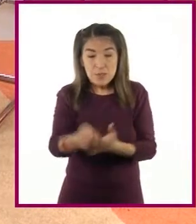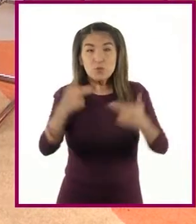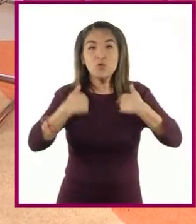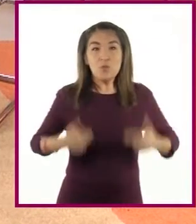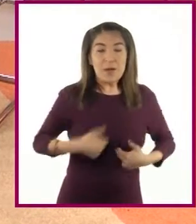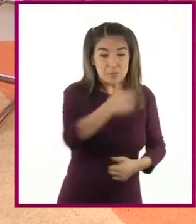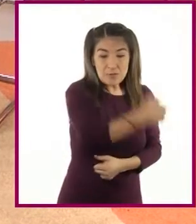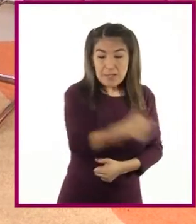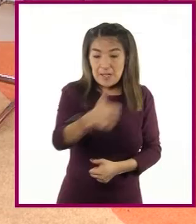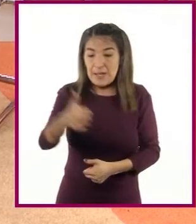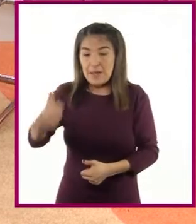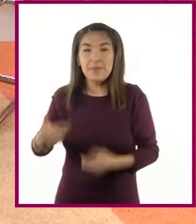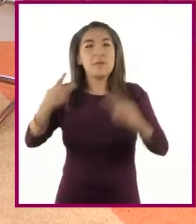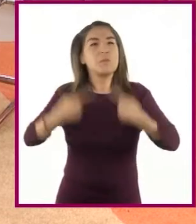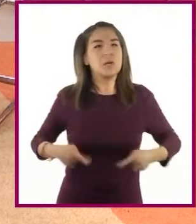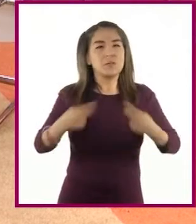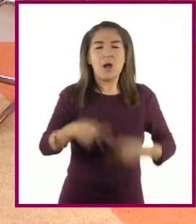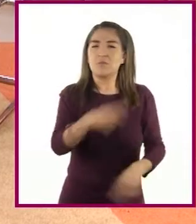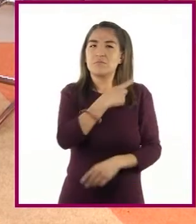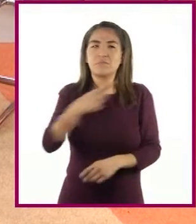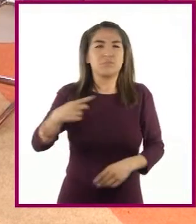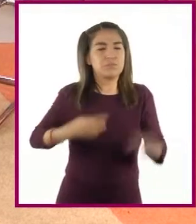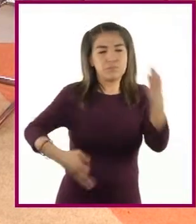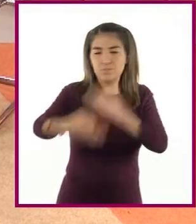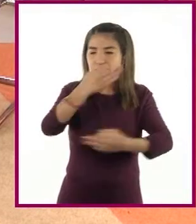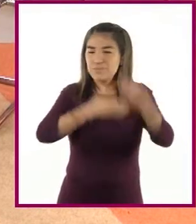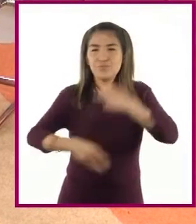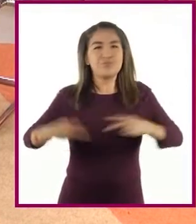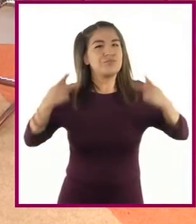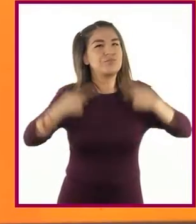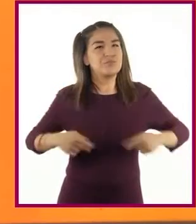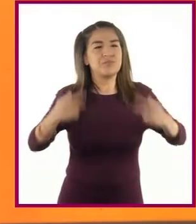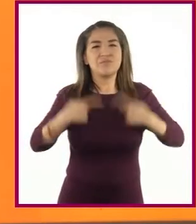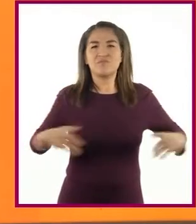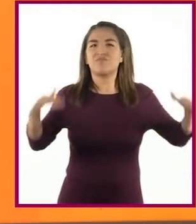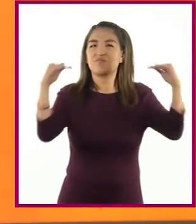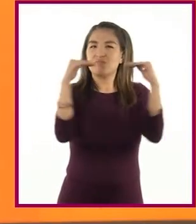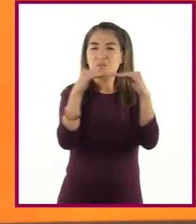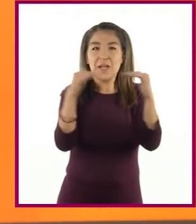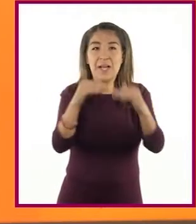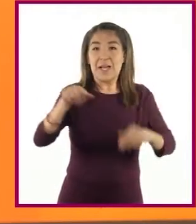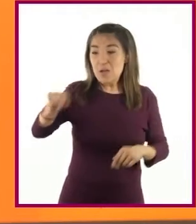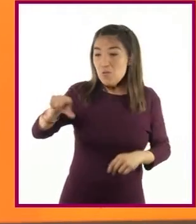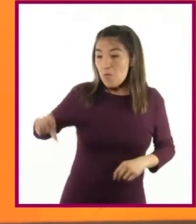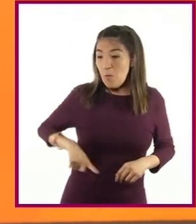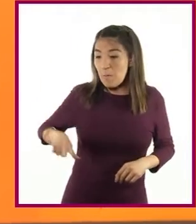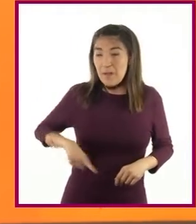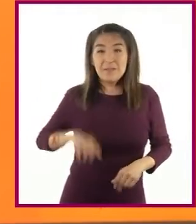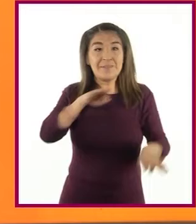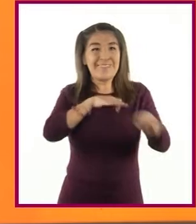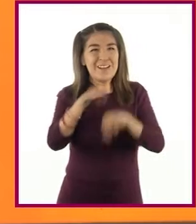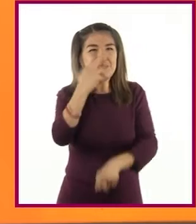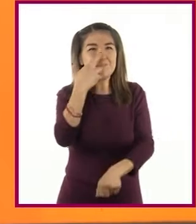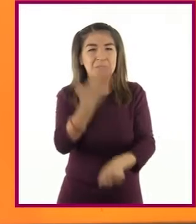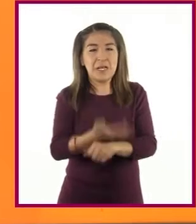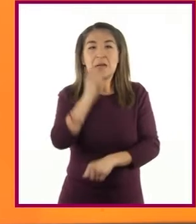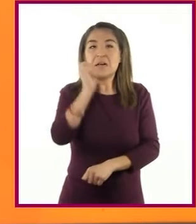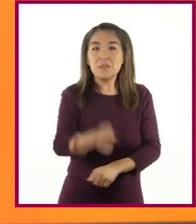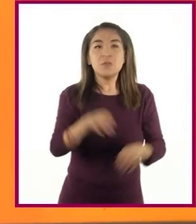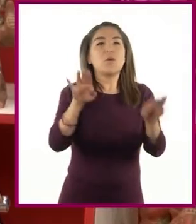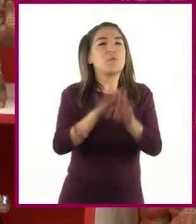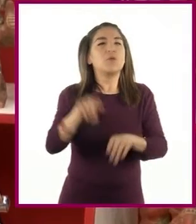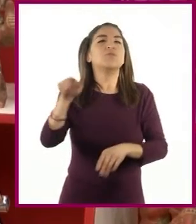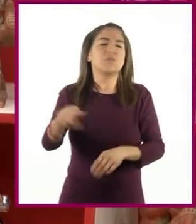cada persona es un deber de todas y todos. Todas las autoridades, en el ámbito de sus